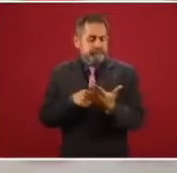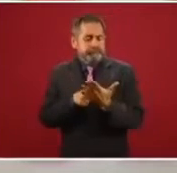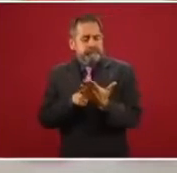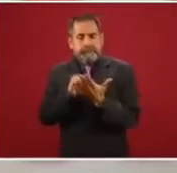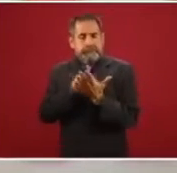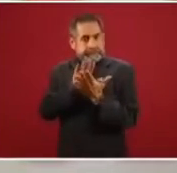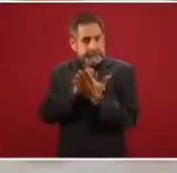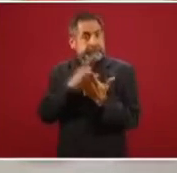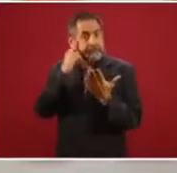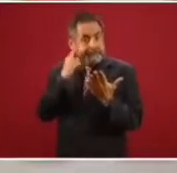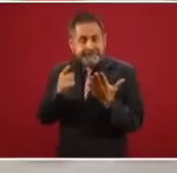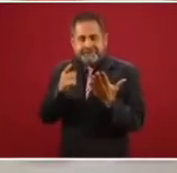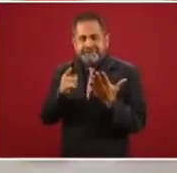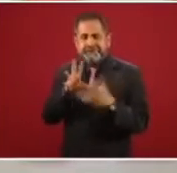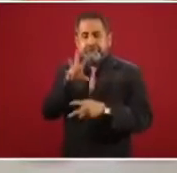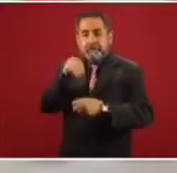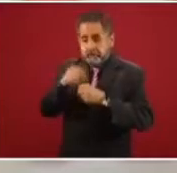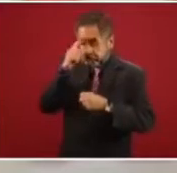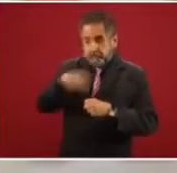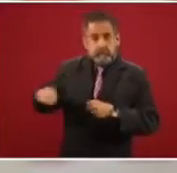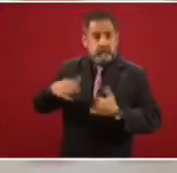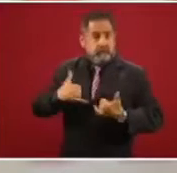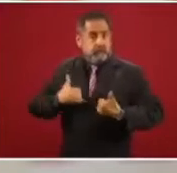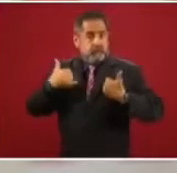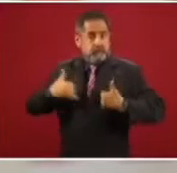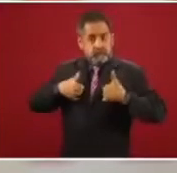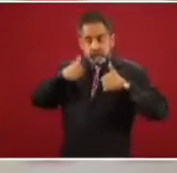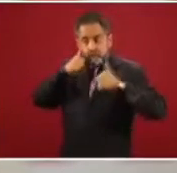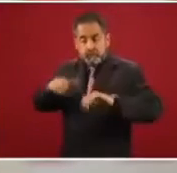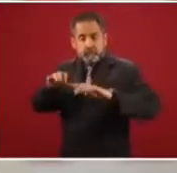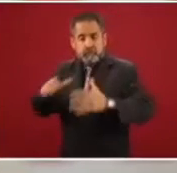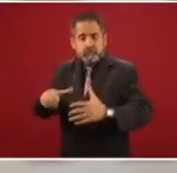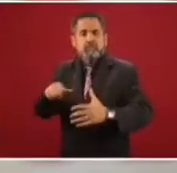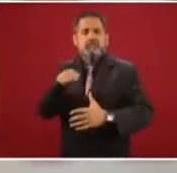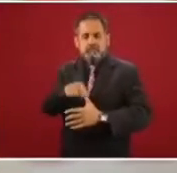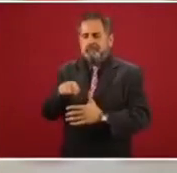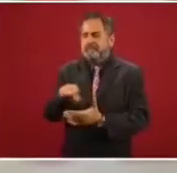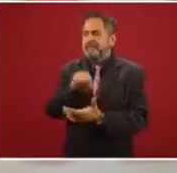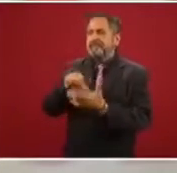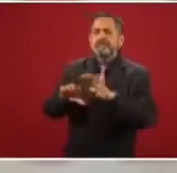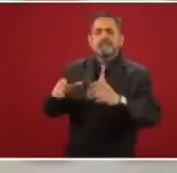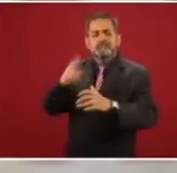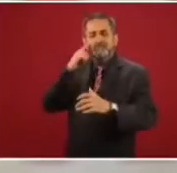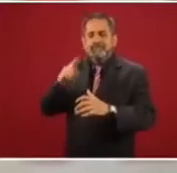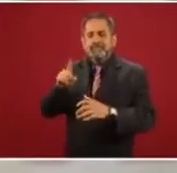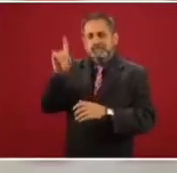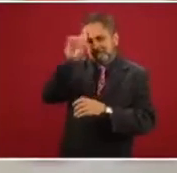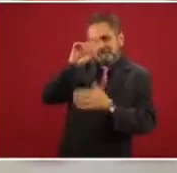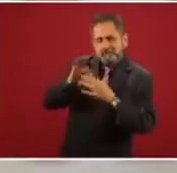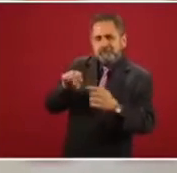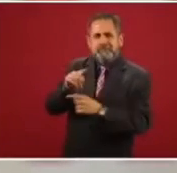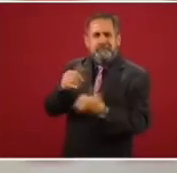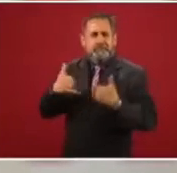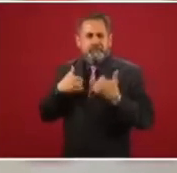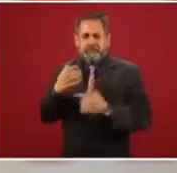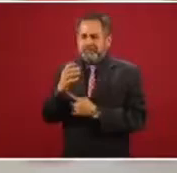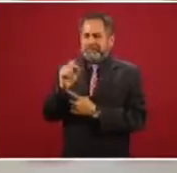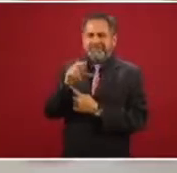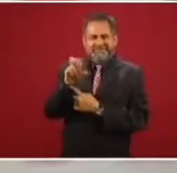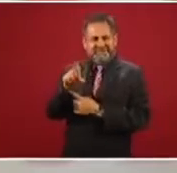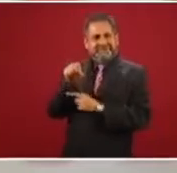con una intervención para los jóvenes con los centros de atención rural al adolescente conocidos como cara